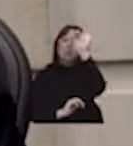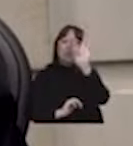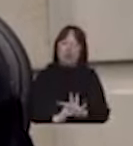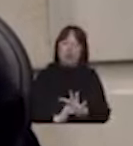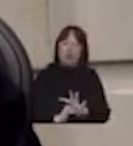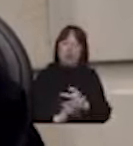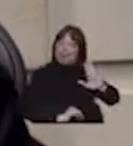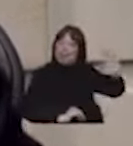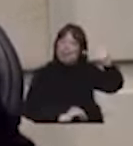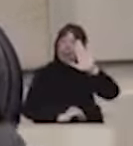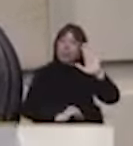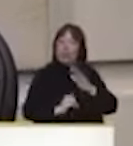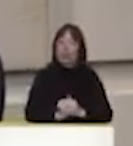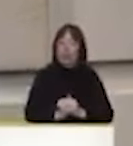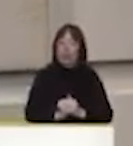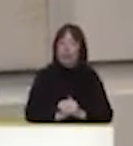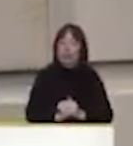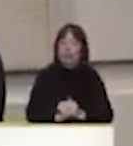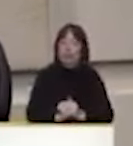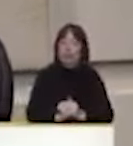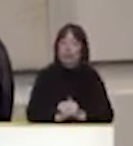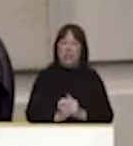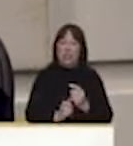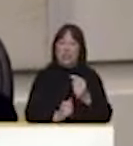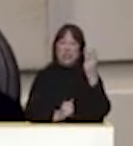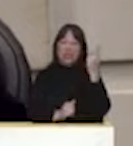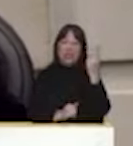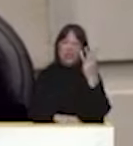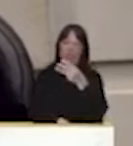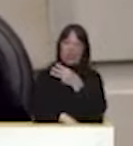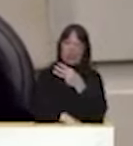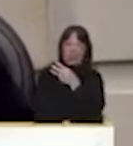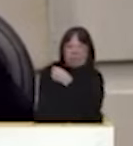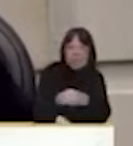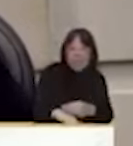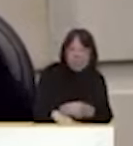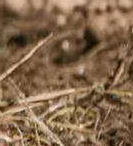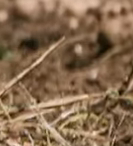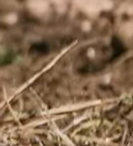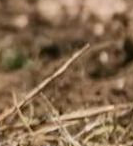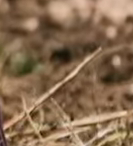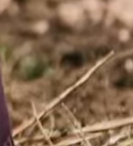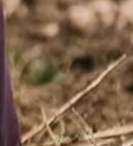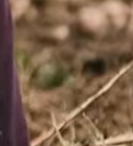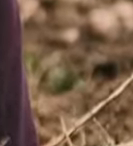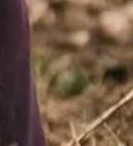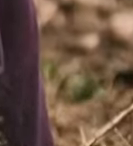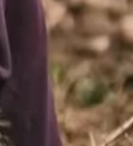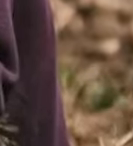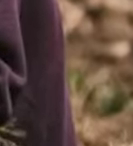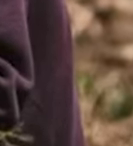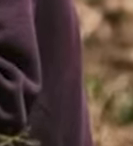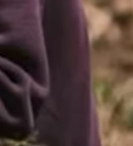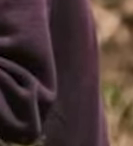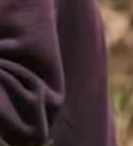PIB nacional. Genera cerca de 3 millones y medio de empleos formales. El campo es un renglón de la